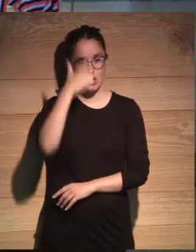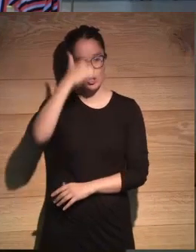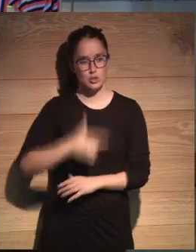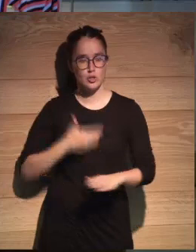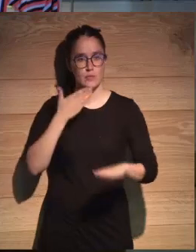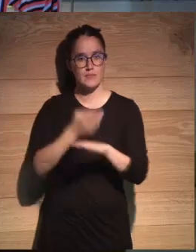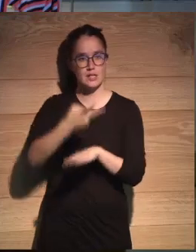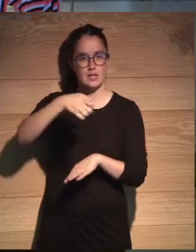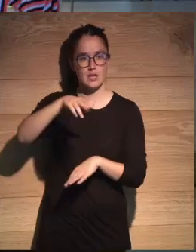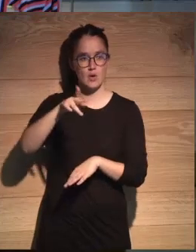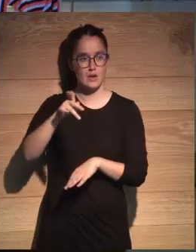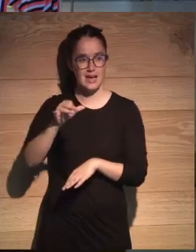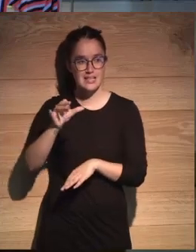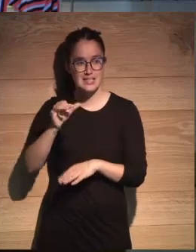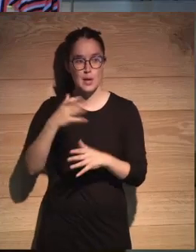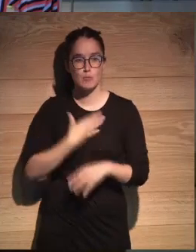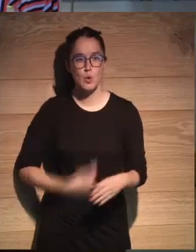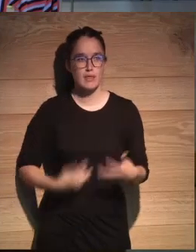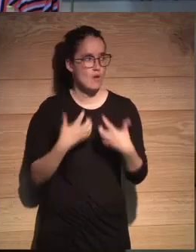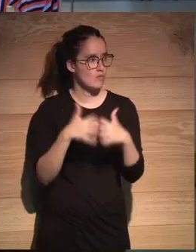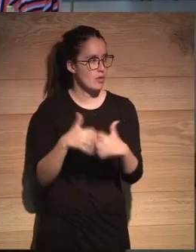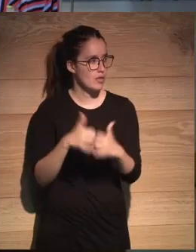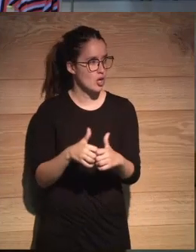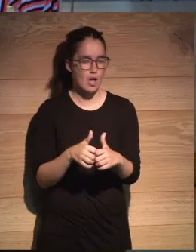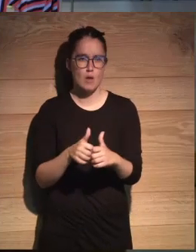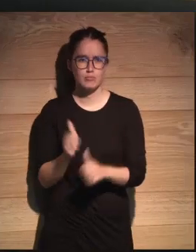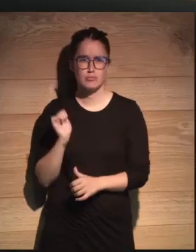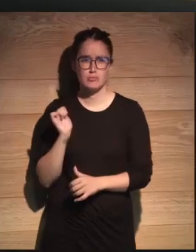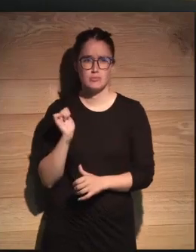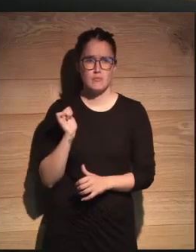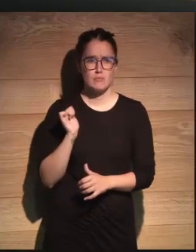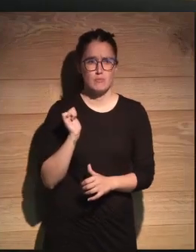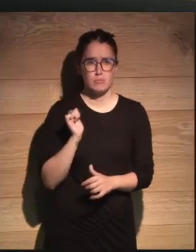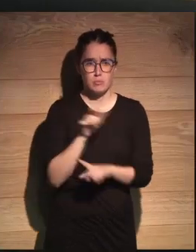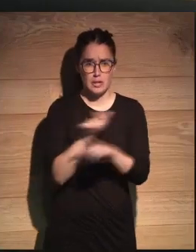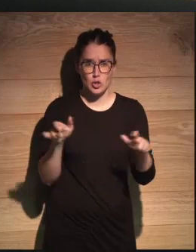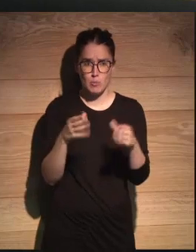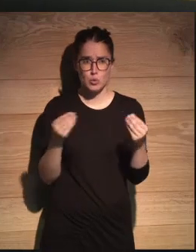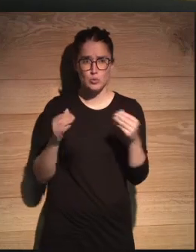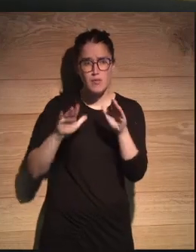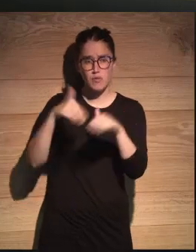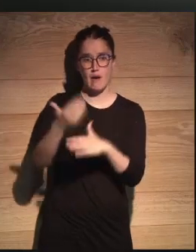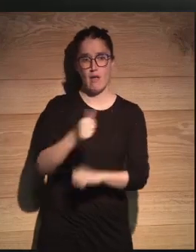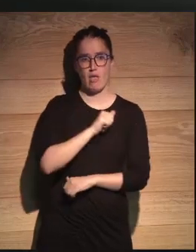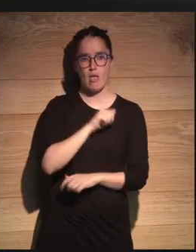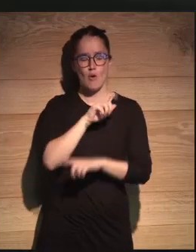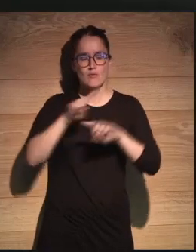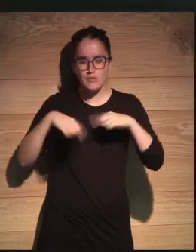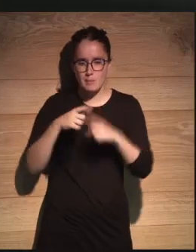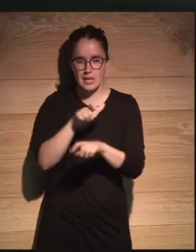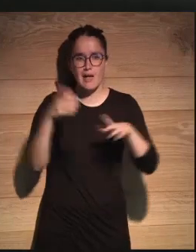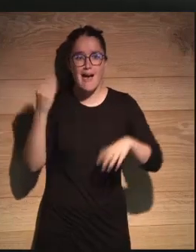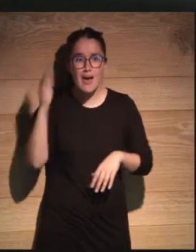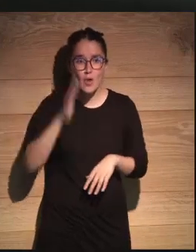ido a Naucas, en Murcia, y funciona. Se quedó muchísima gente fuera. Hay familias, gente,